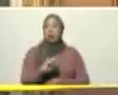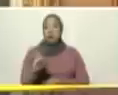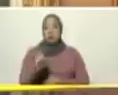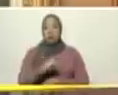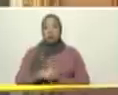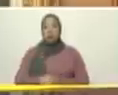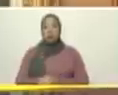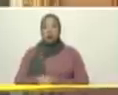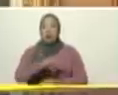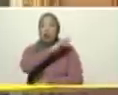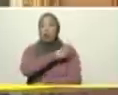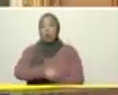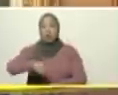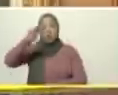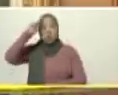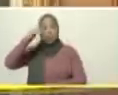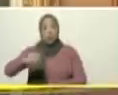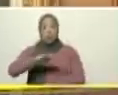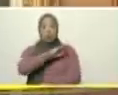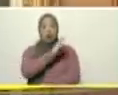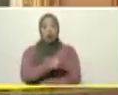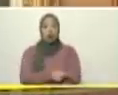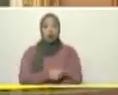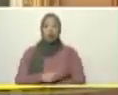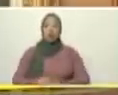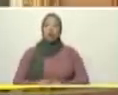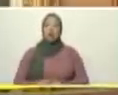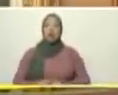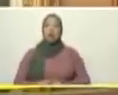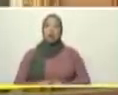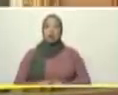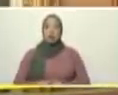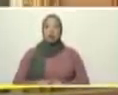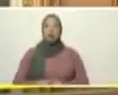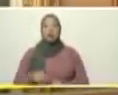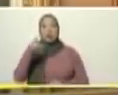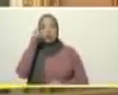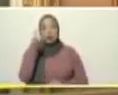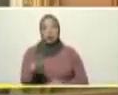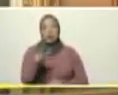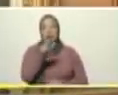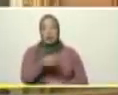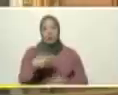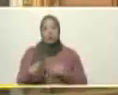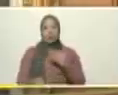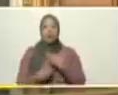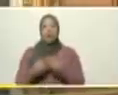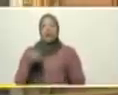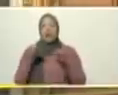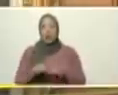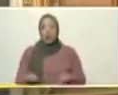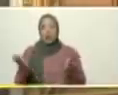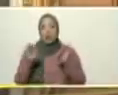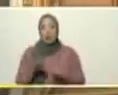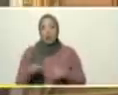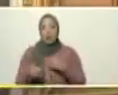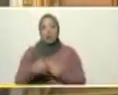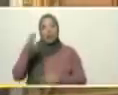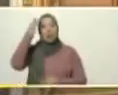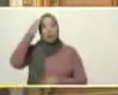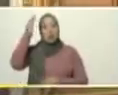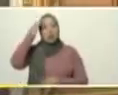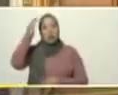la fuerza militar venezolana. Y fue el pueblo y la Fuerza Armada que salieron de